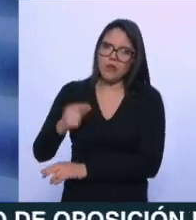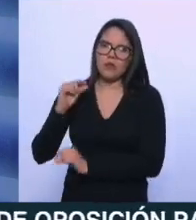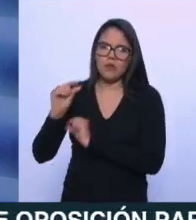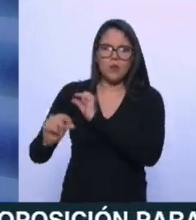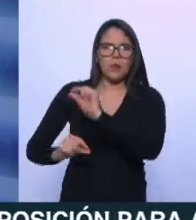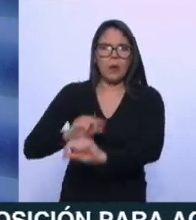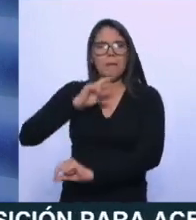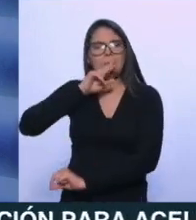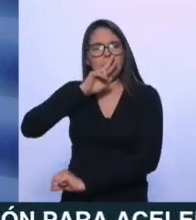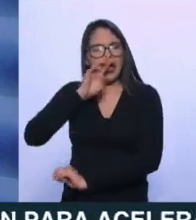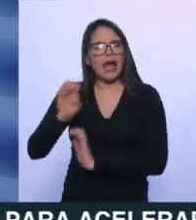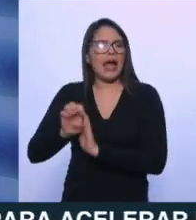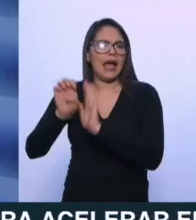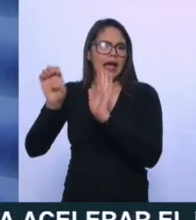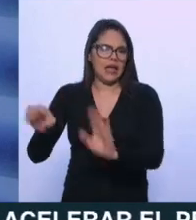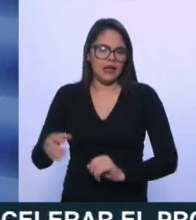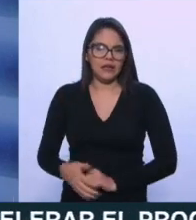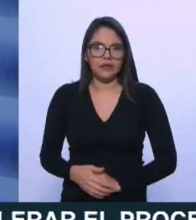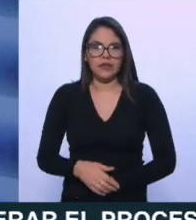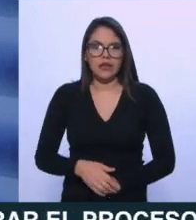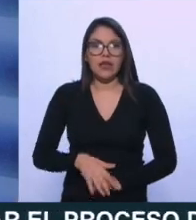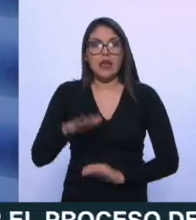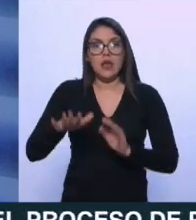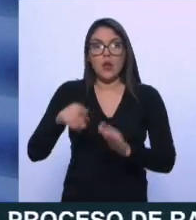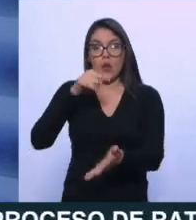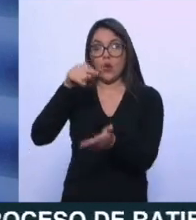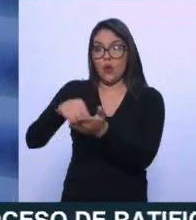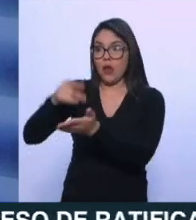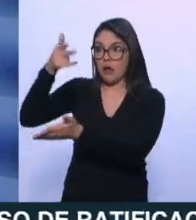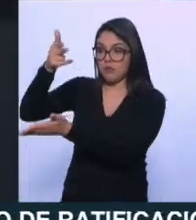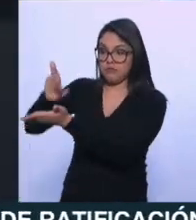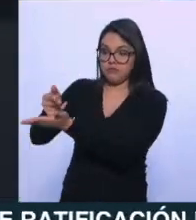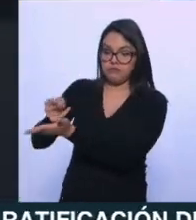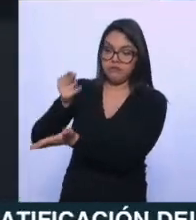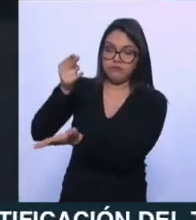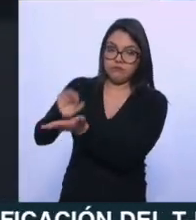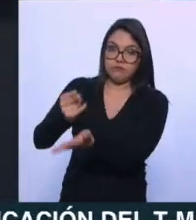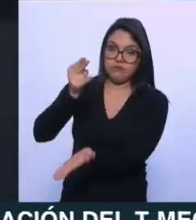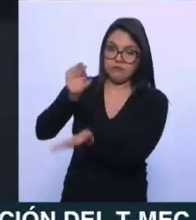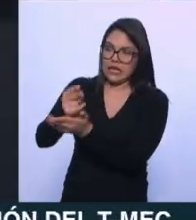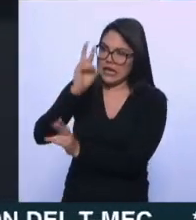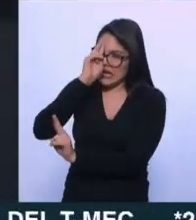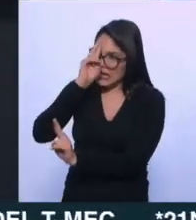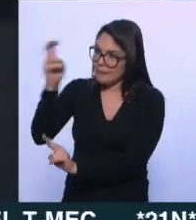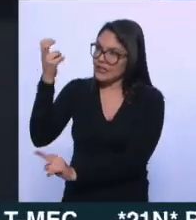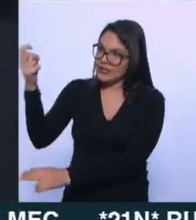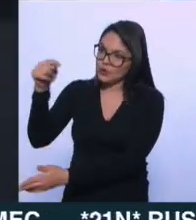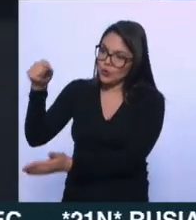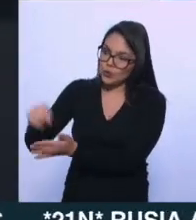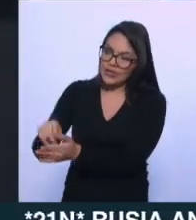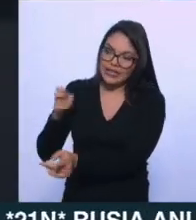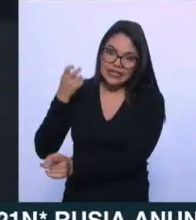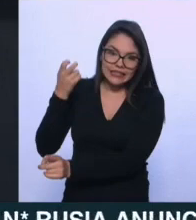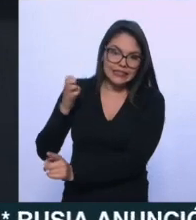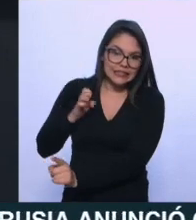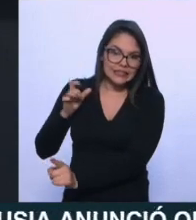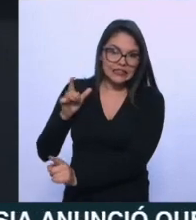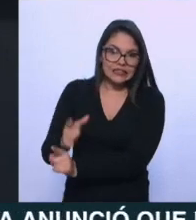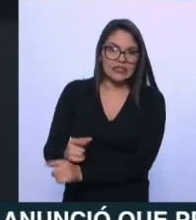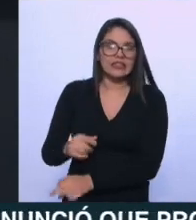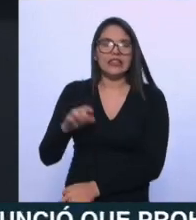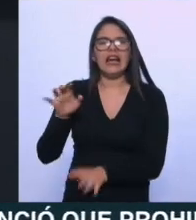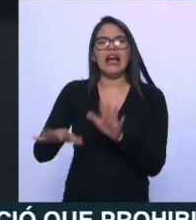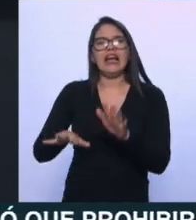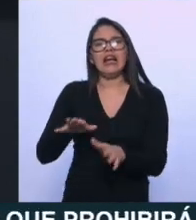dinero. Por ejemplo, respetar las paradas establecidas. De entrada, ¿no? Es muy sencillo. El reglamento. En lugar de estar